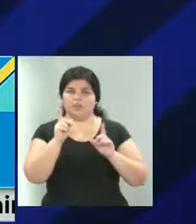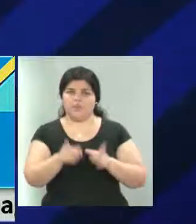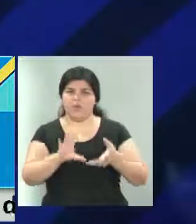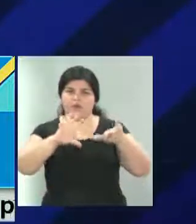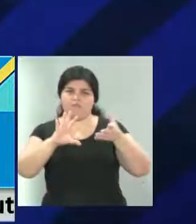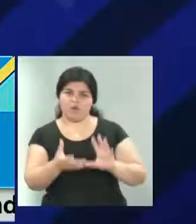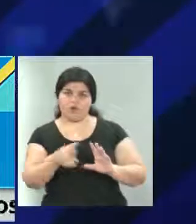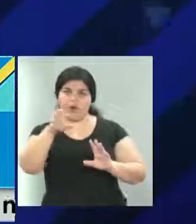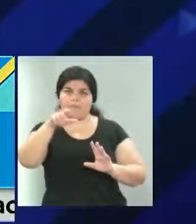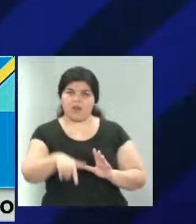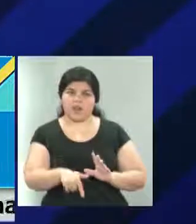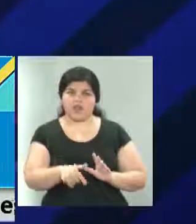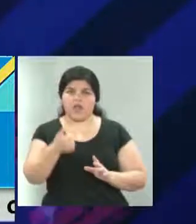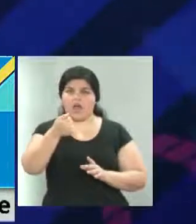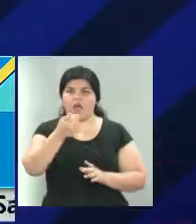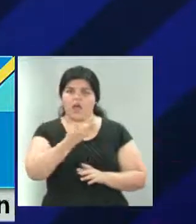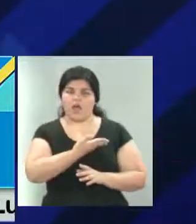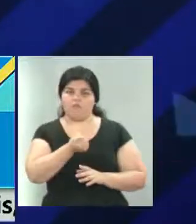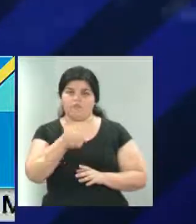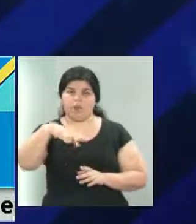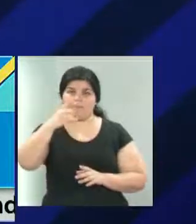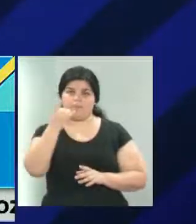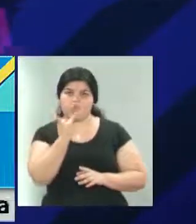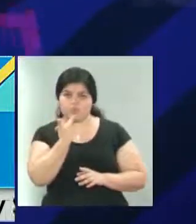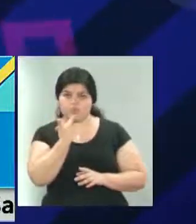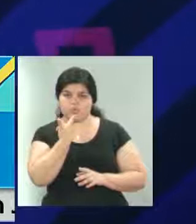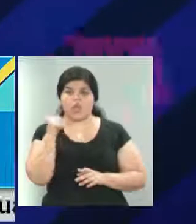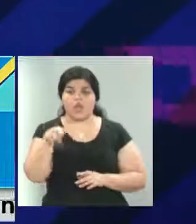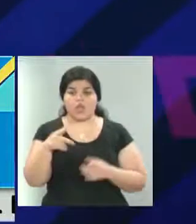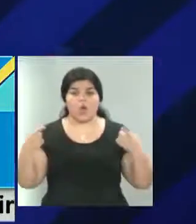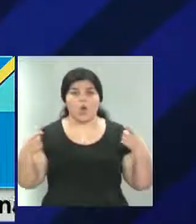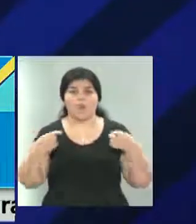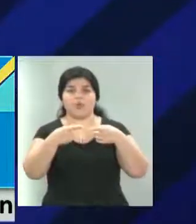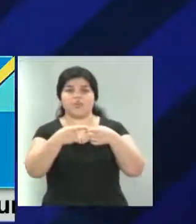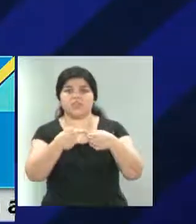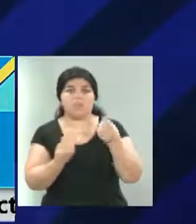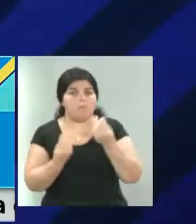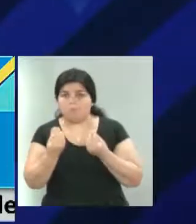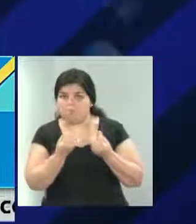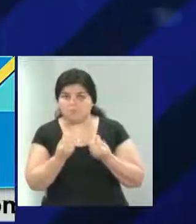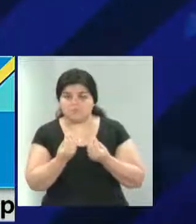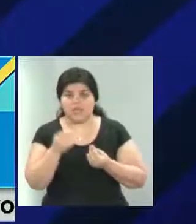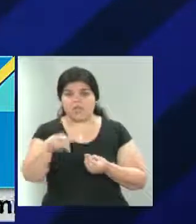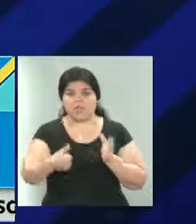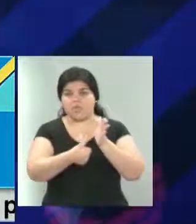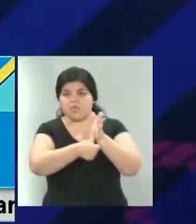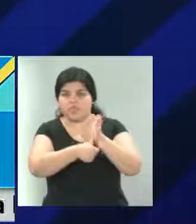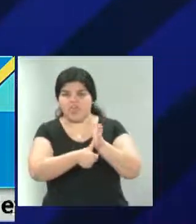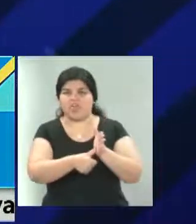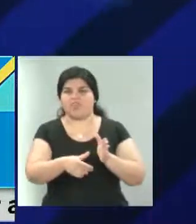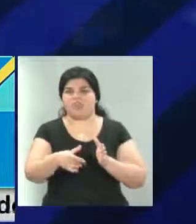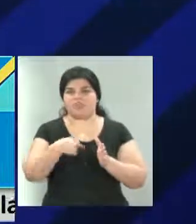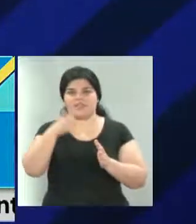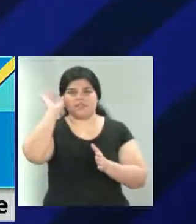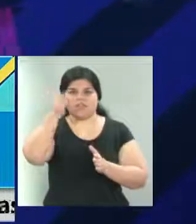o un programa que se llamaba AFA Plus, que tenía como objetivo también, a través de diferentes registros biométricos, controlar